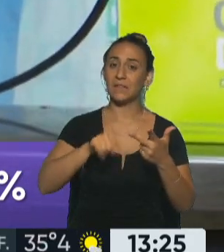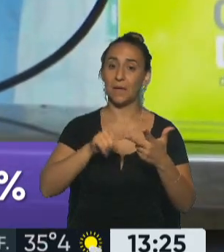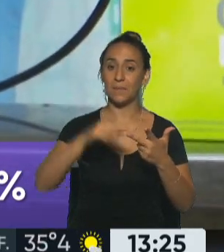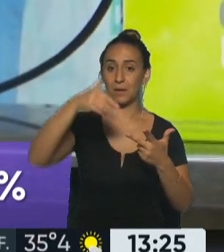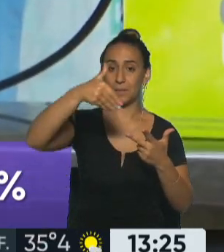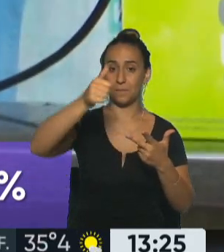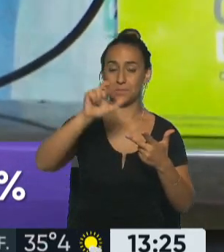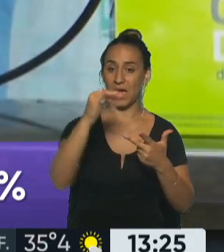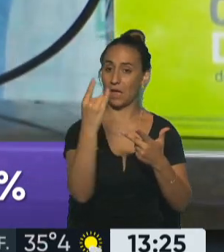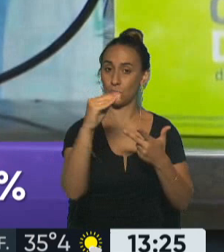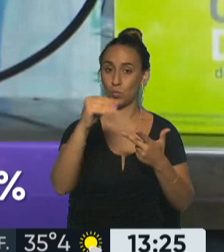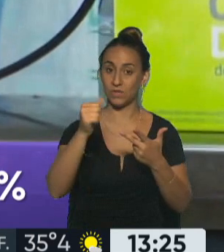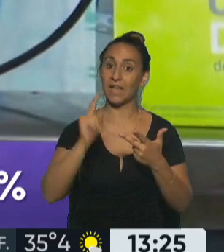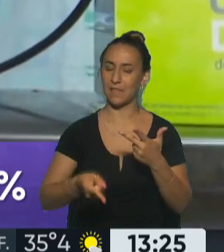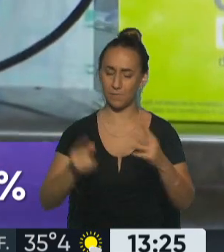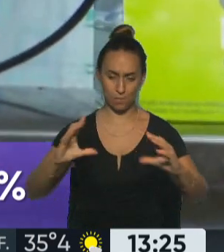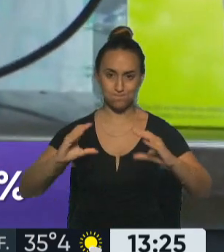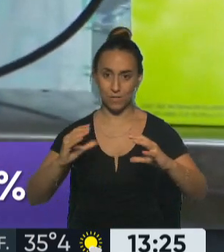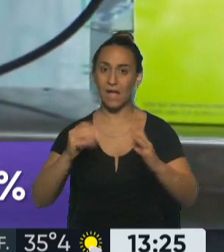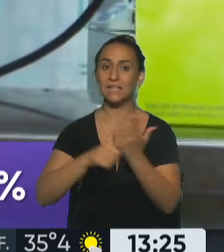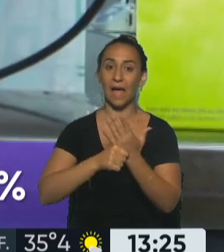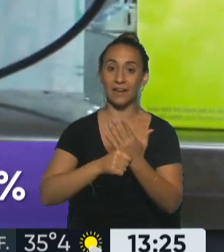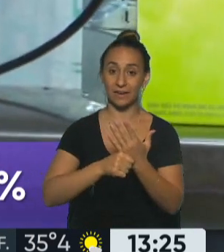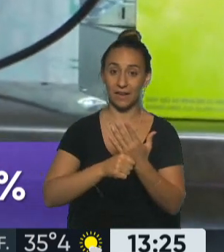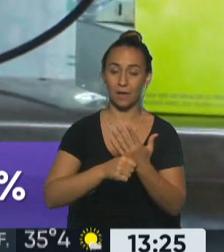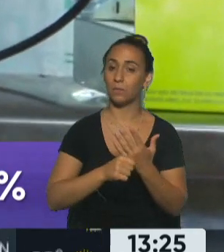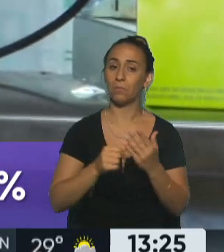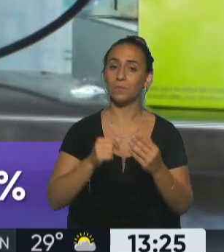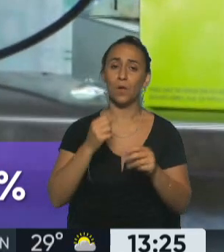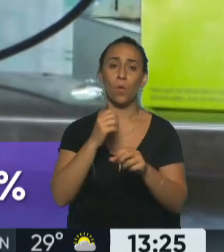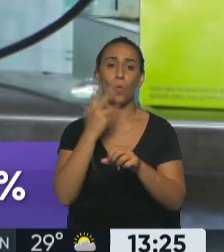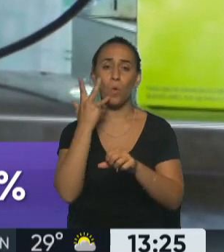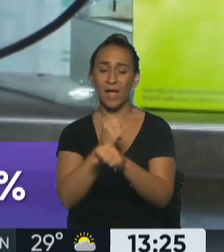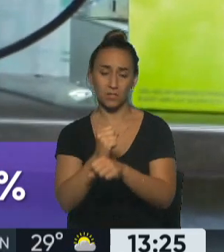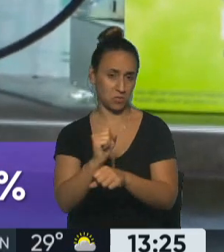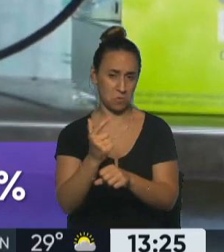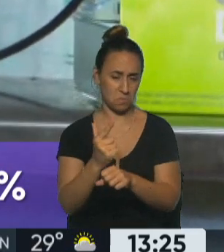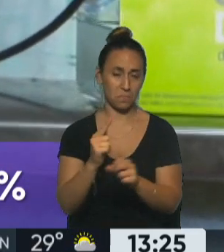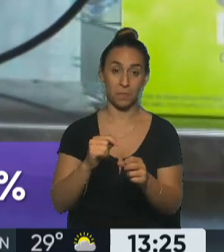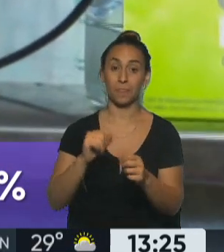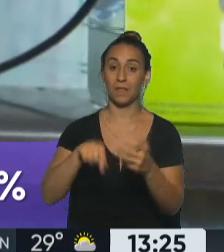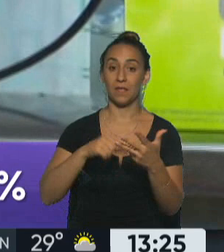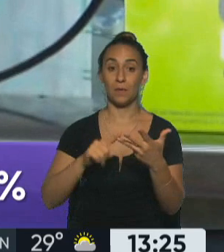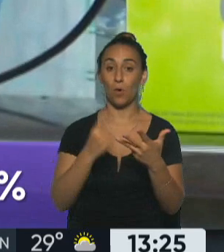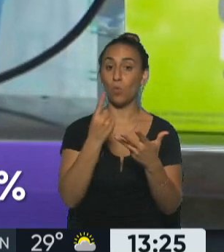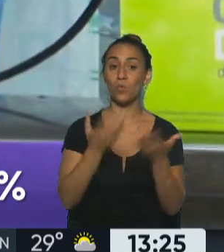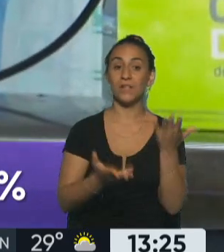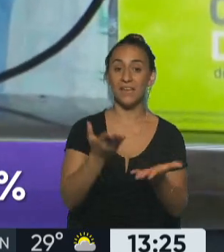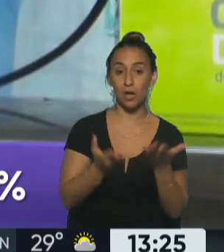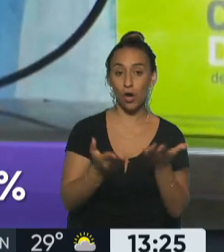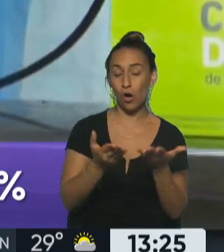la marucha que es un corte que también es muy rendidor Tiene mucha carne y no tiene casi hueso después tenemos 1 kil de